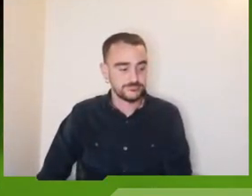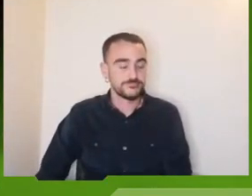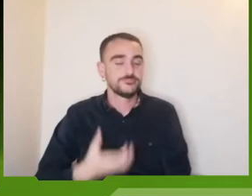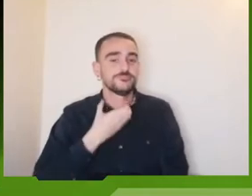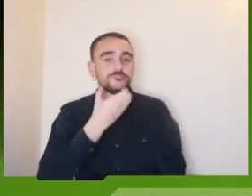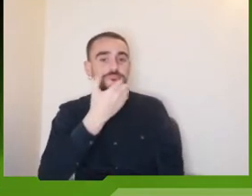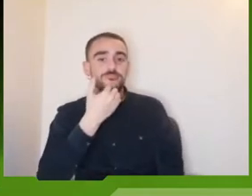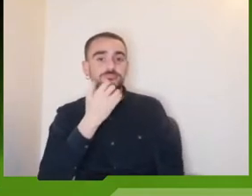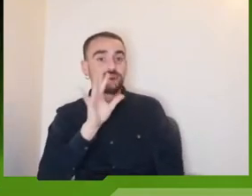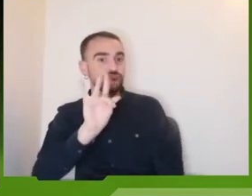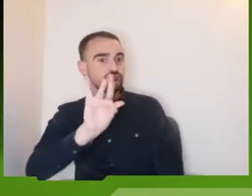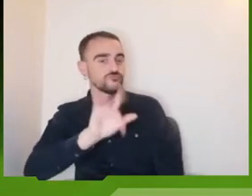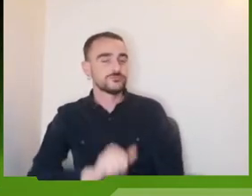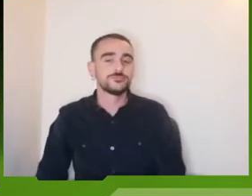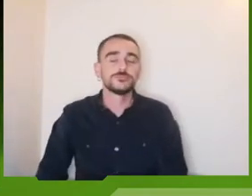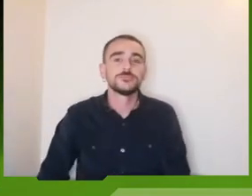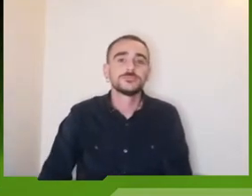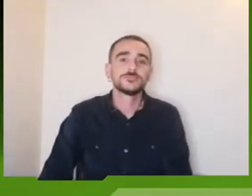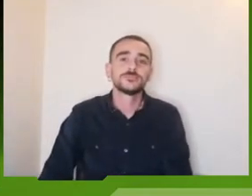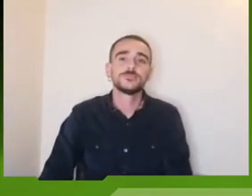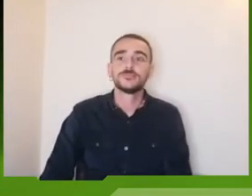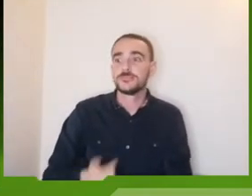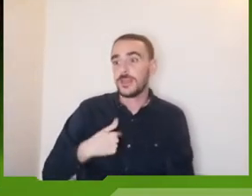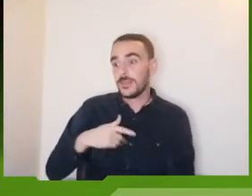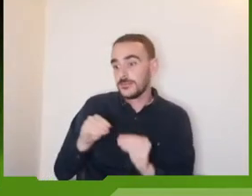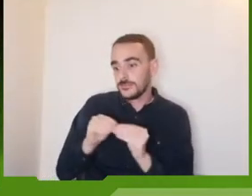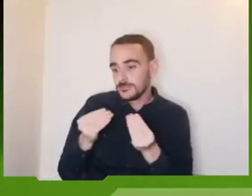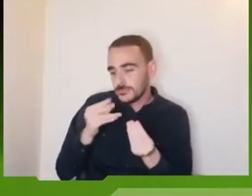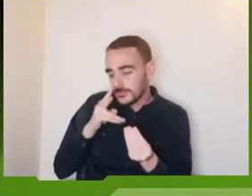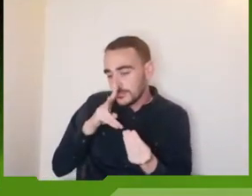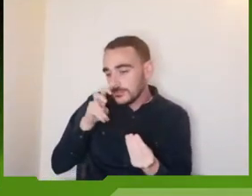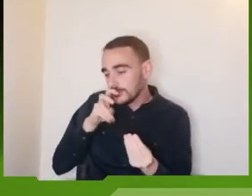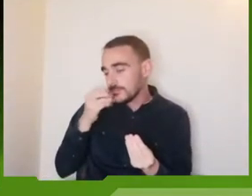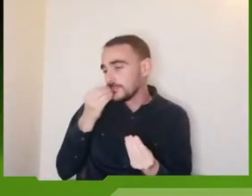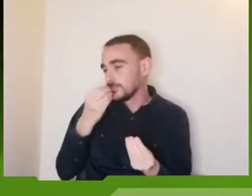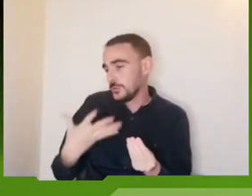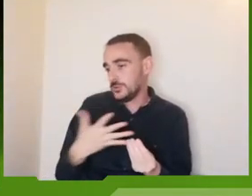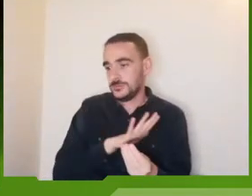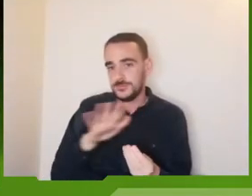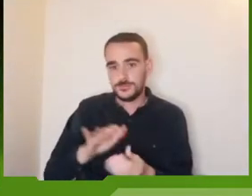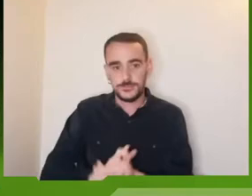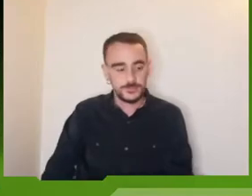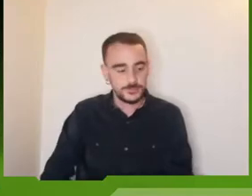Huele genial. No sé si me quemaré mucho si las abro ya mismo.